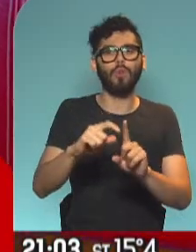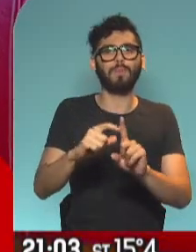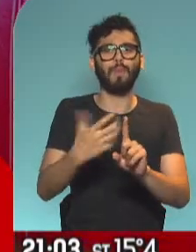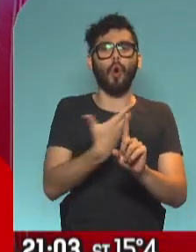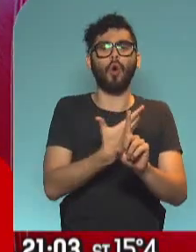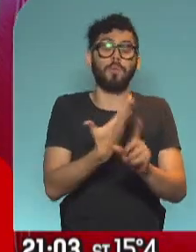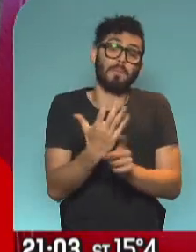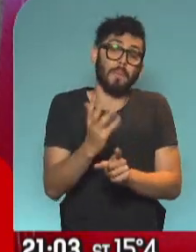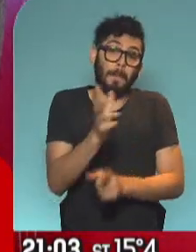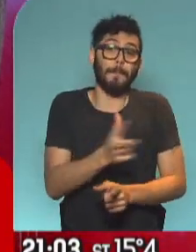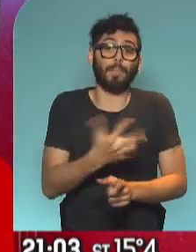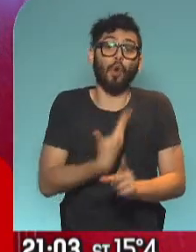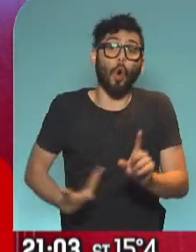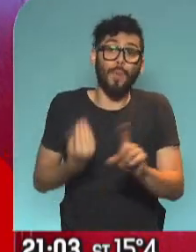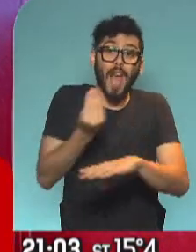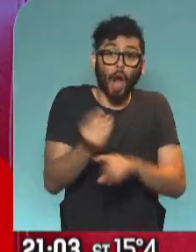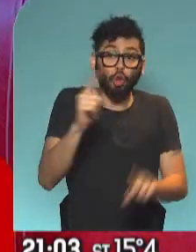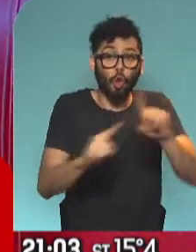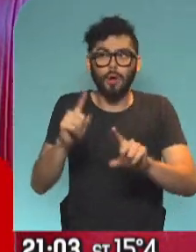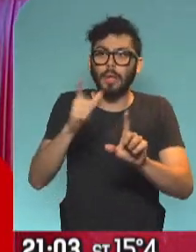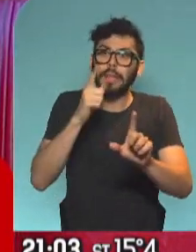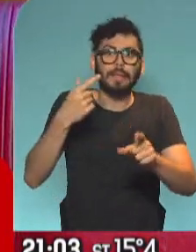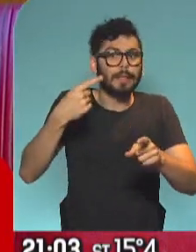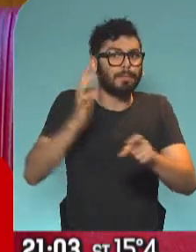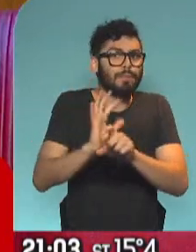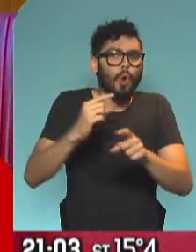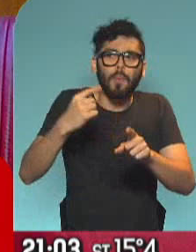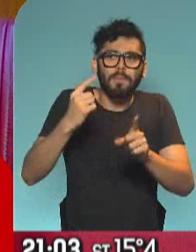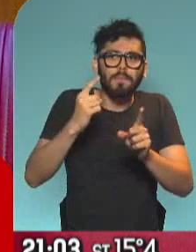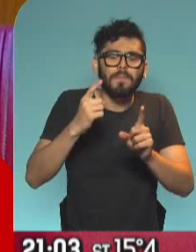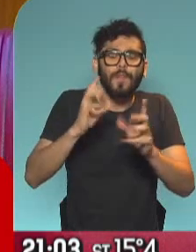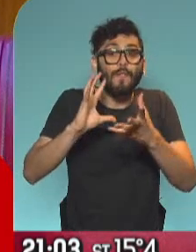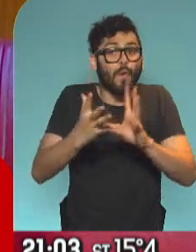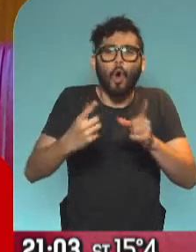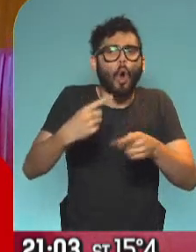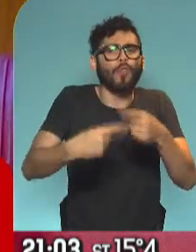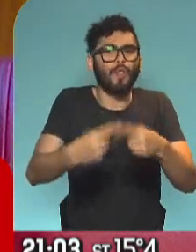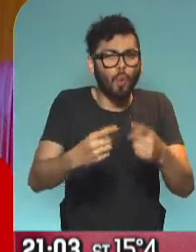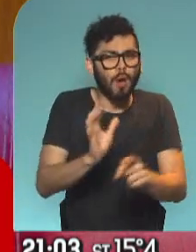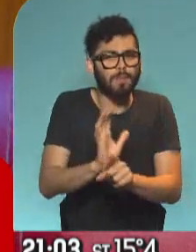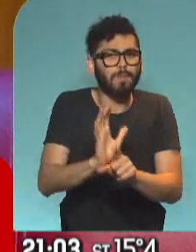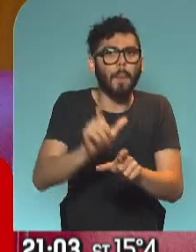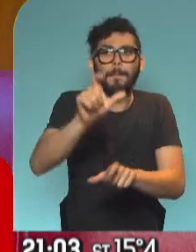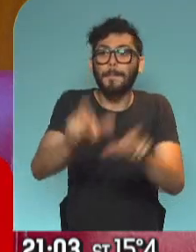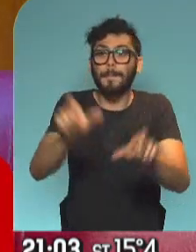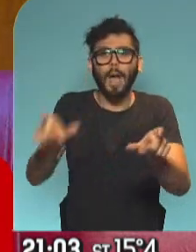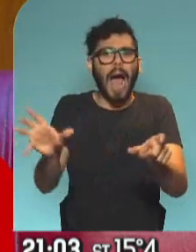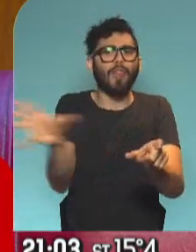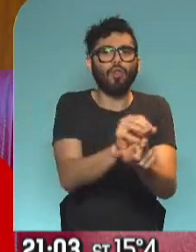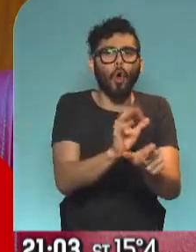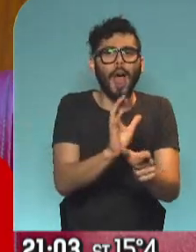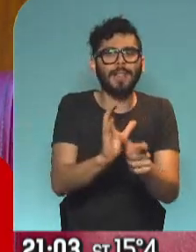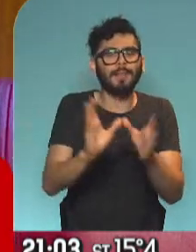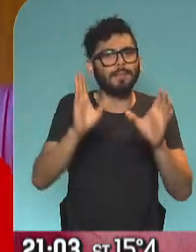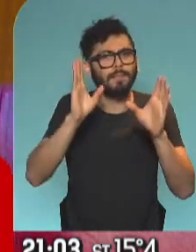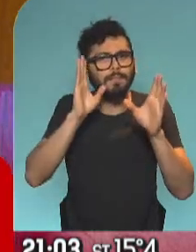como Papa, digamos. Es acercamiento, en primer lugar, a todas las personas, sobre